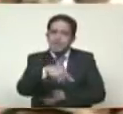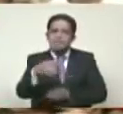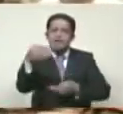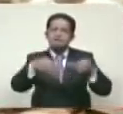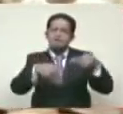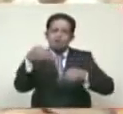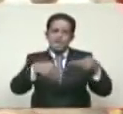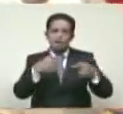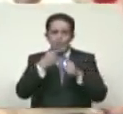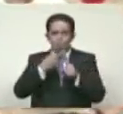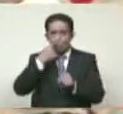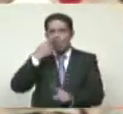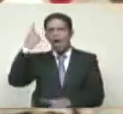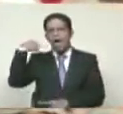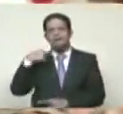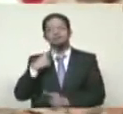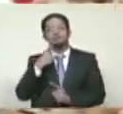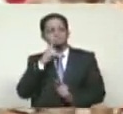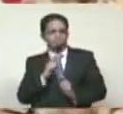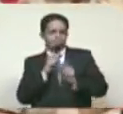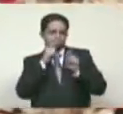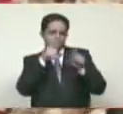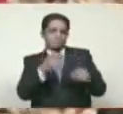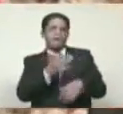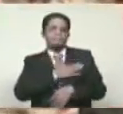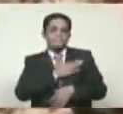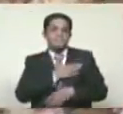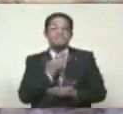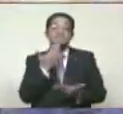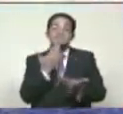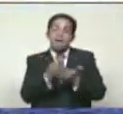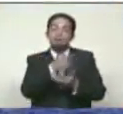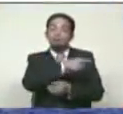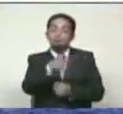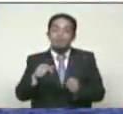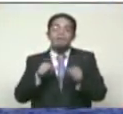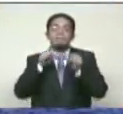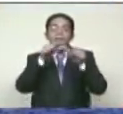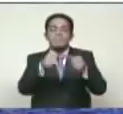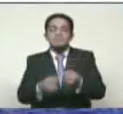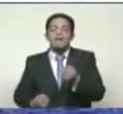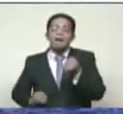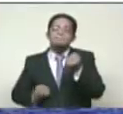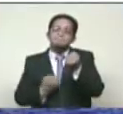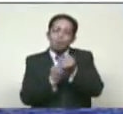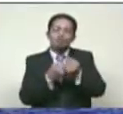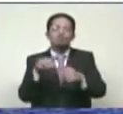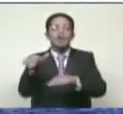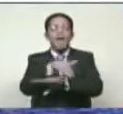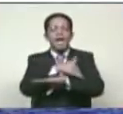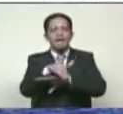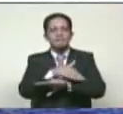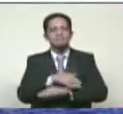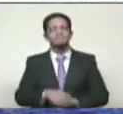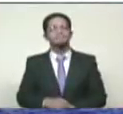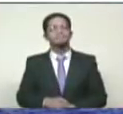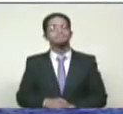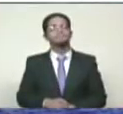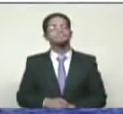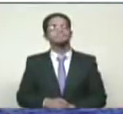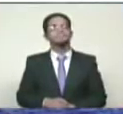hace un año y les doy las gracias por mantener su apoyo en las calles movilizados. Y terminemos este